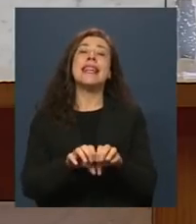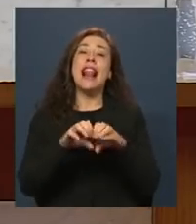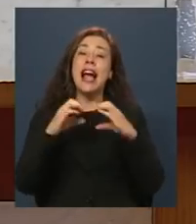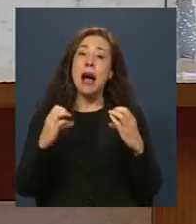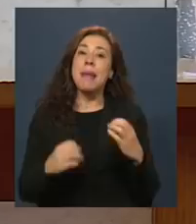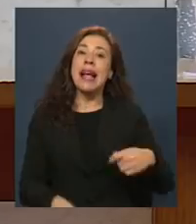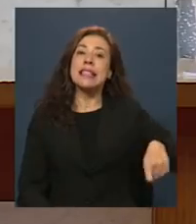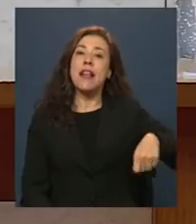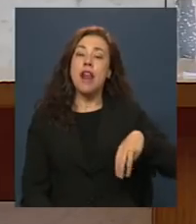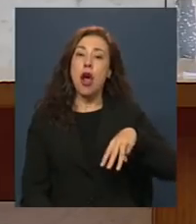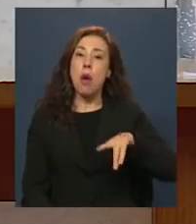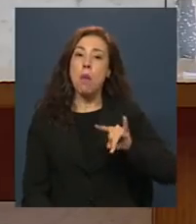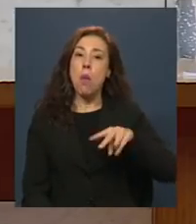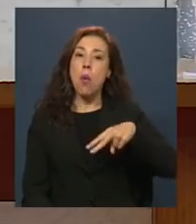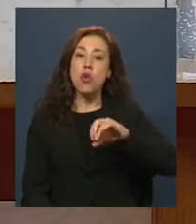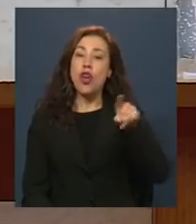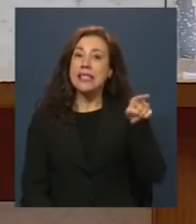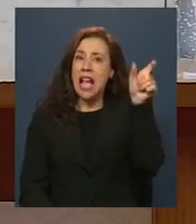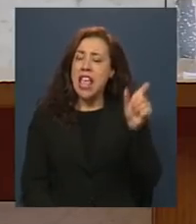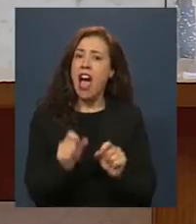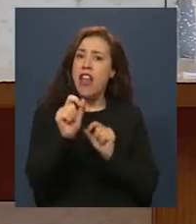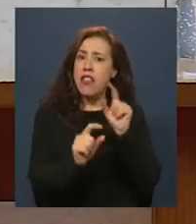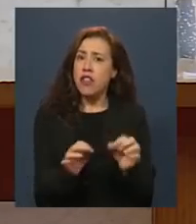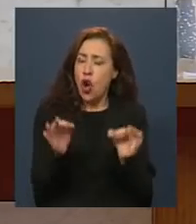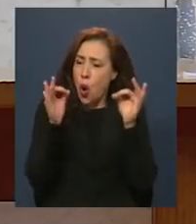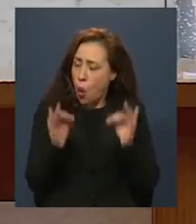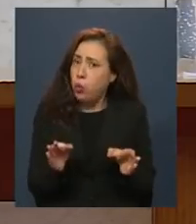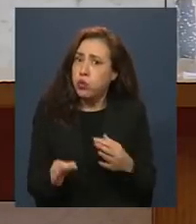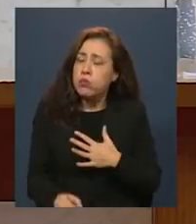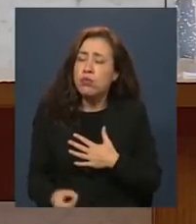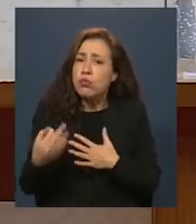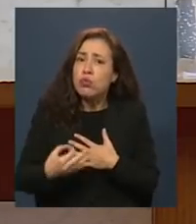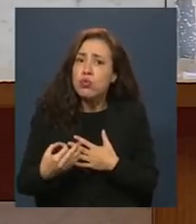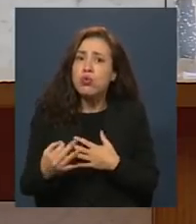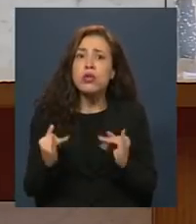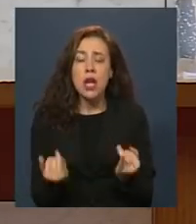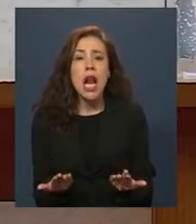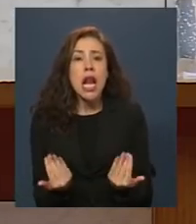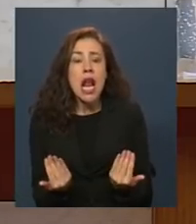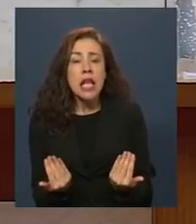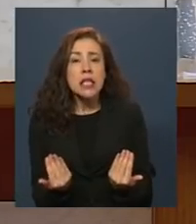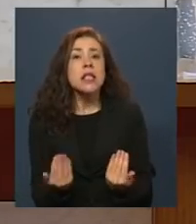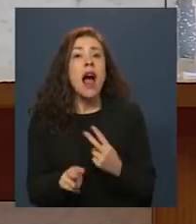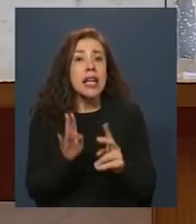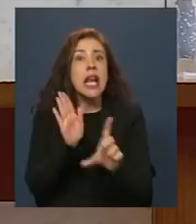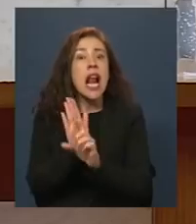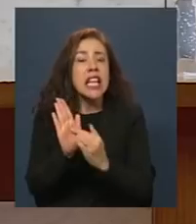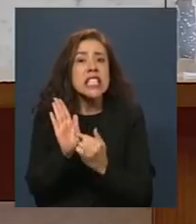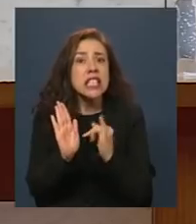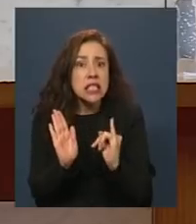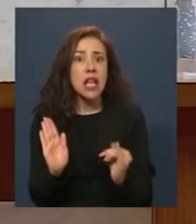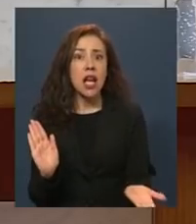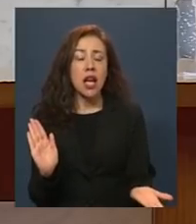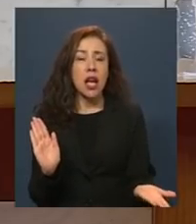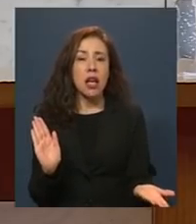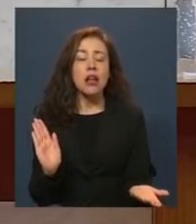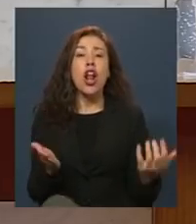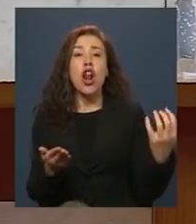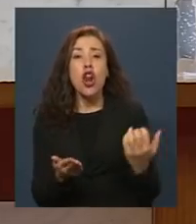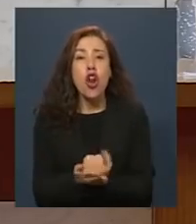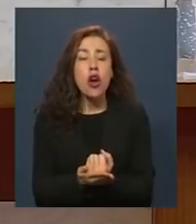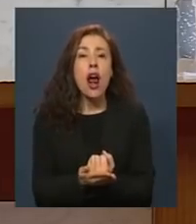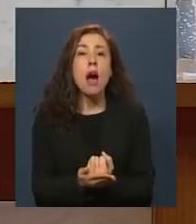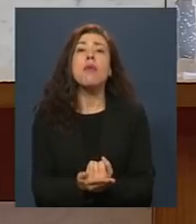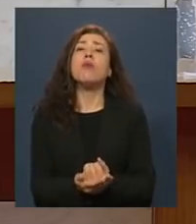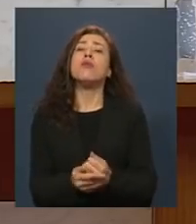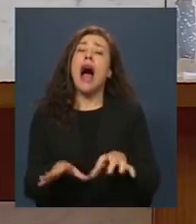Muñoz, cuando defendió con racionalidad y convicción la necesidad de esta legislación. Logramos arribar